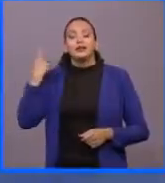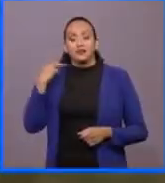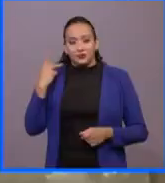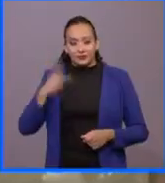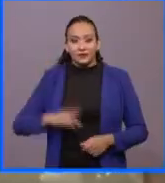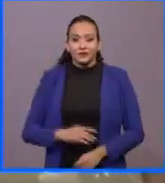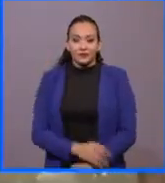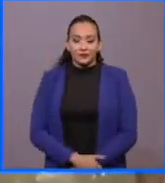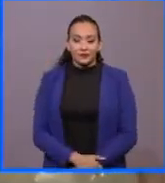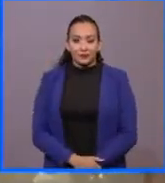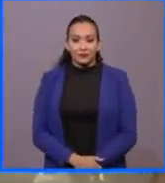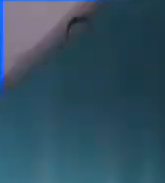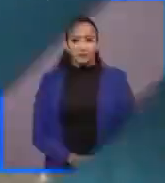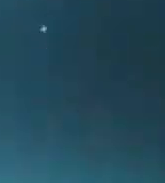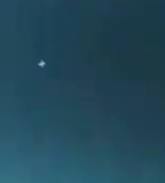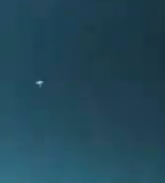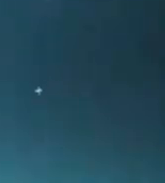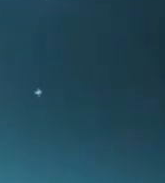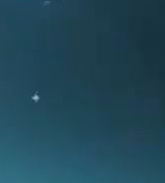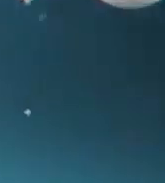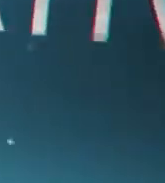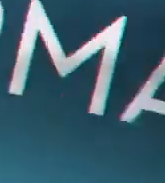Puebla.